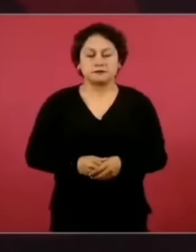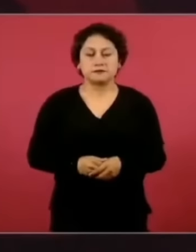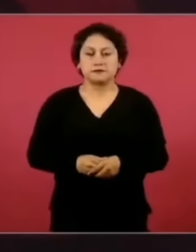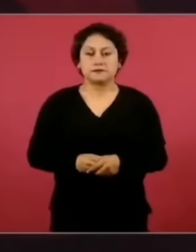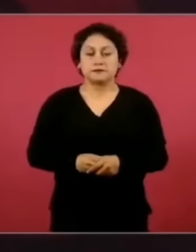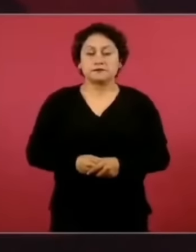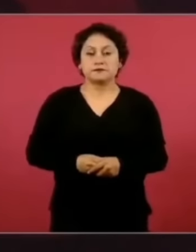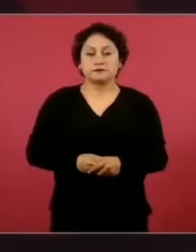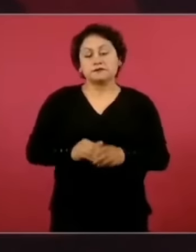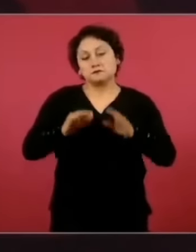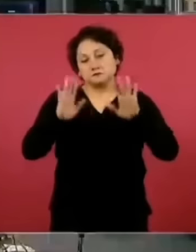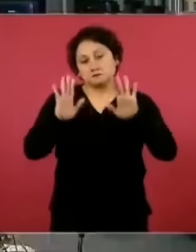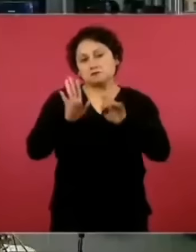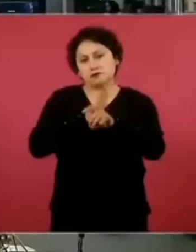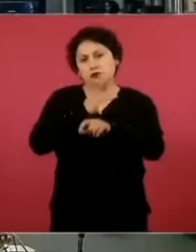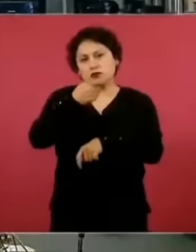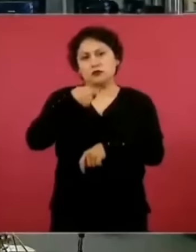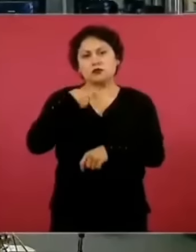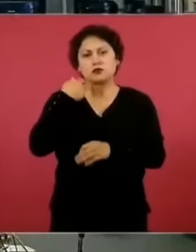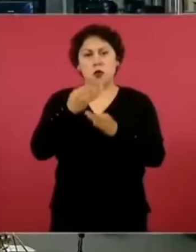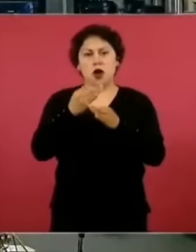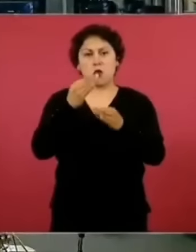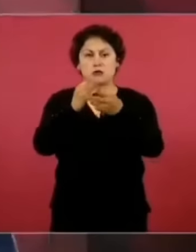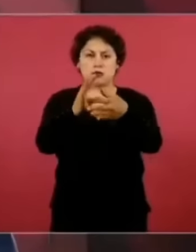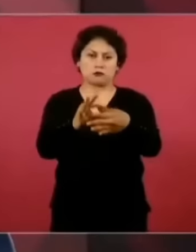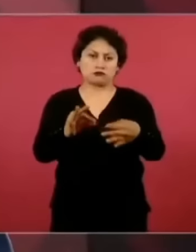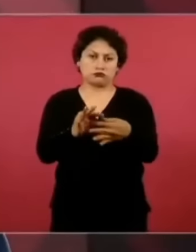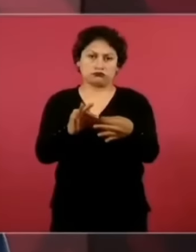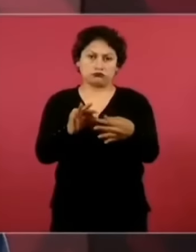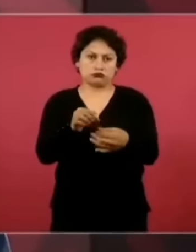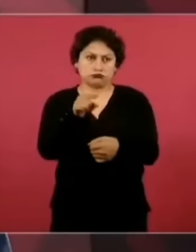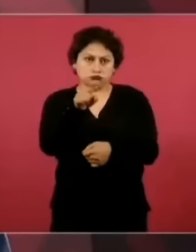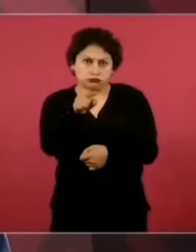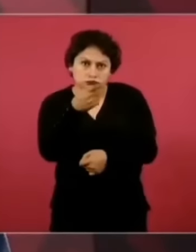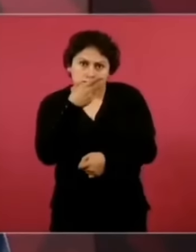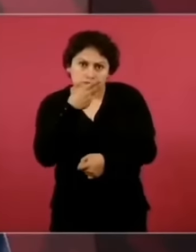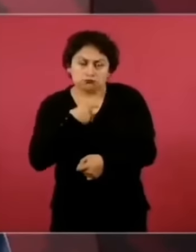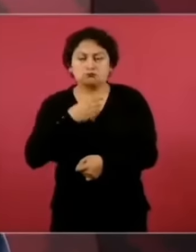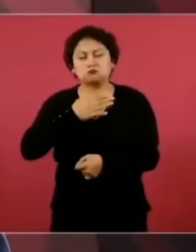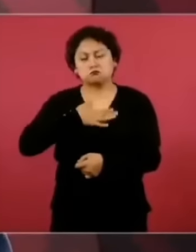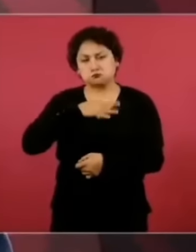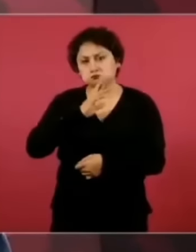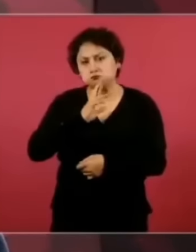y le deseo que le vaya muy bien a mi adversario,